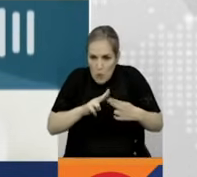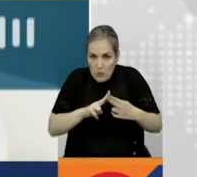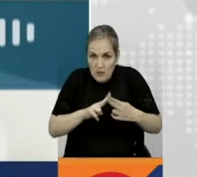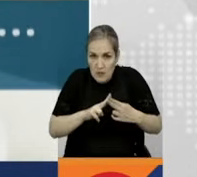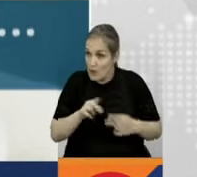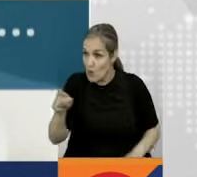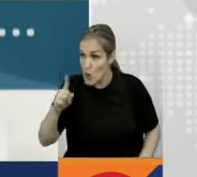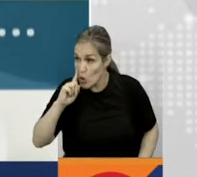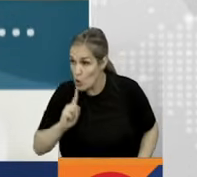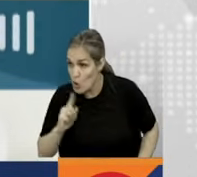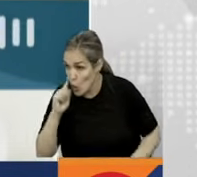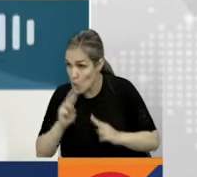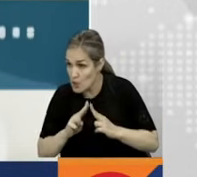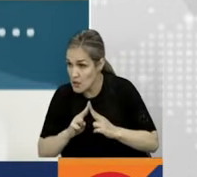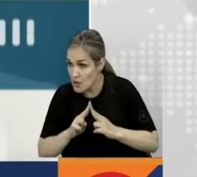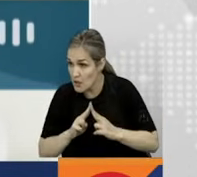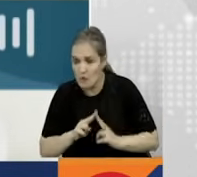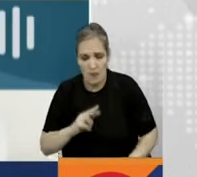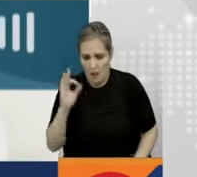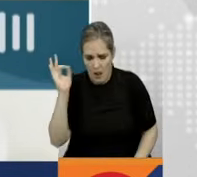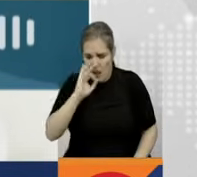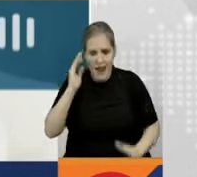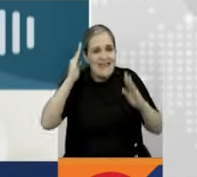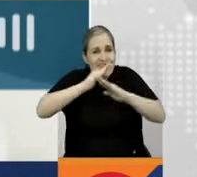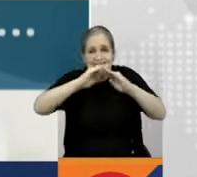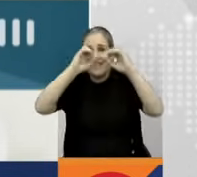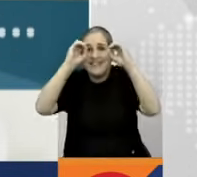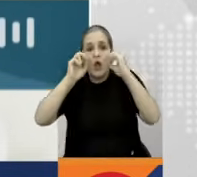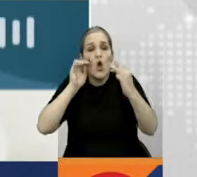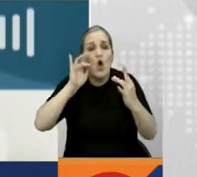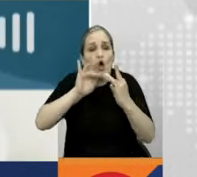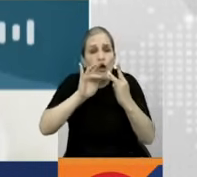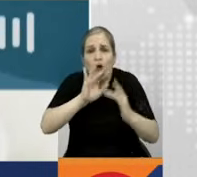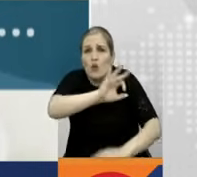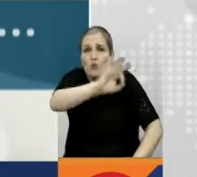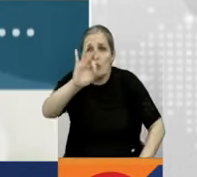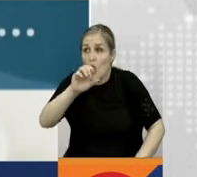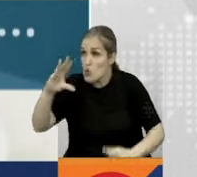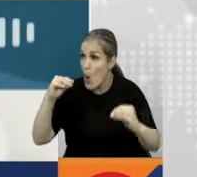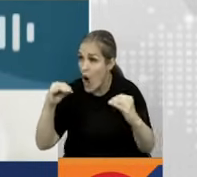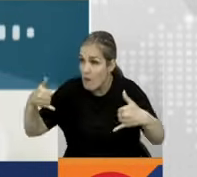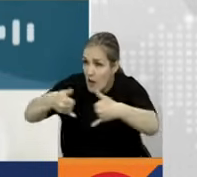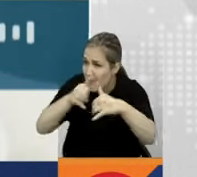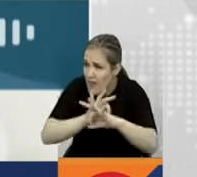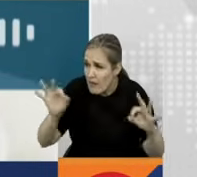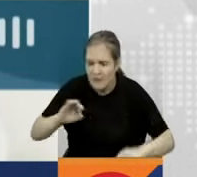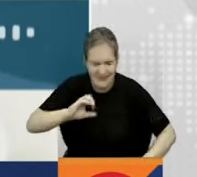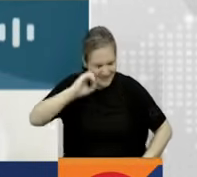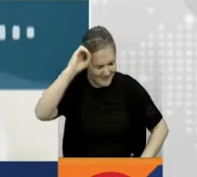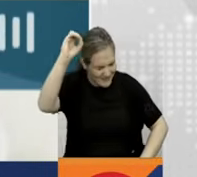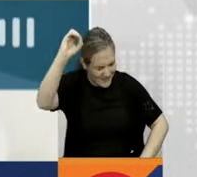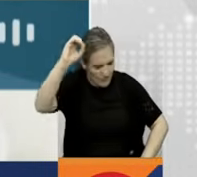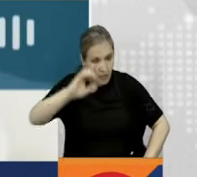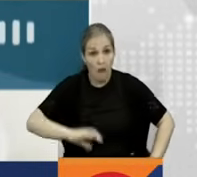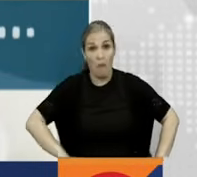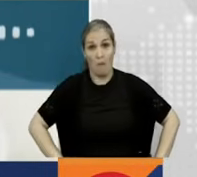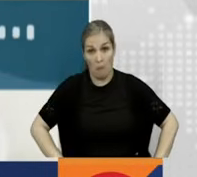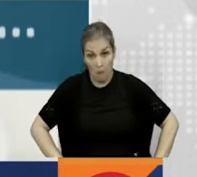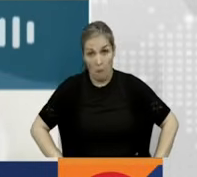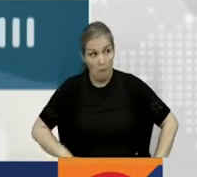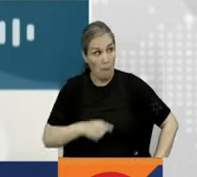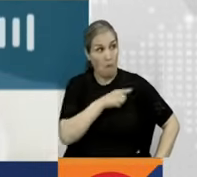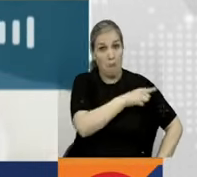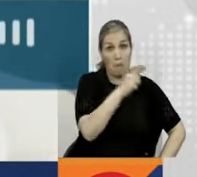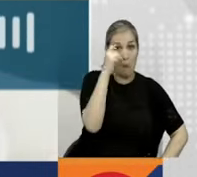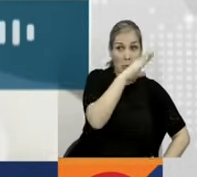conoce a Macaco. No, señor. No, señor. ¿Nunca ha hablado con él? Lo conozco por informes de prensa. ¿Nunca ha hablado con él? No, señor. No, señor. Porque una de las cosas que dicen es que